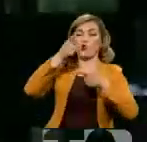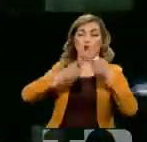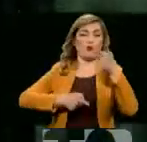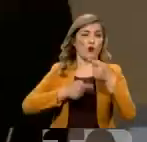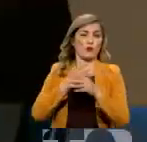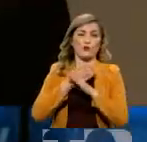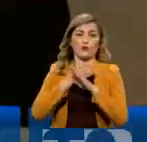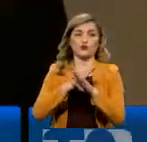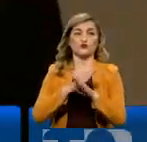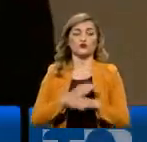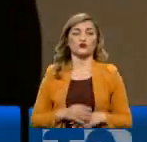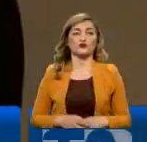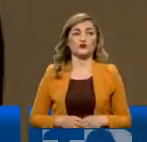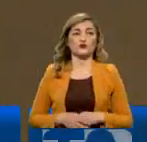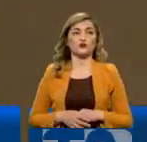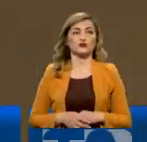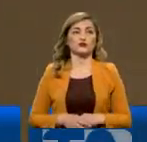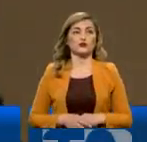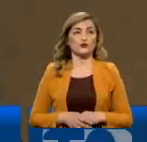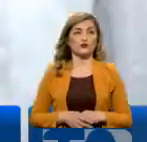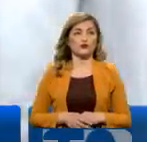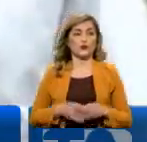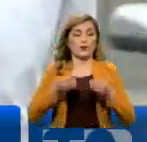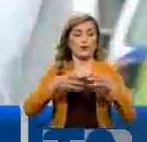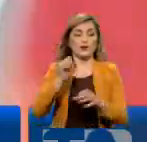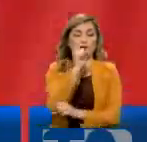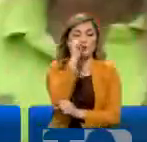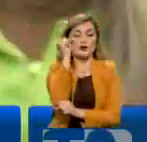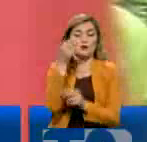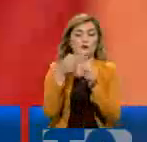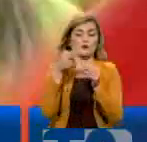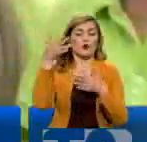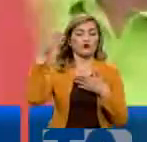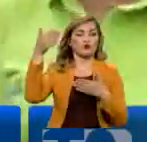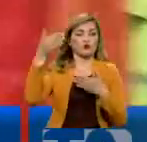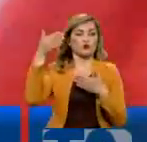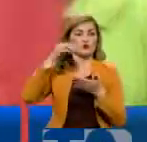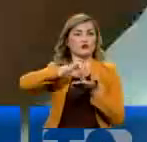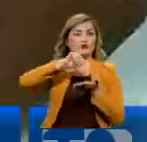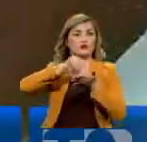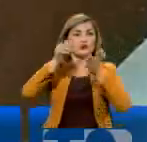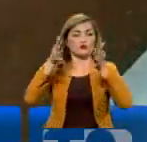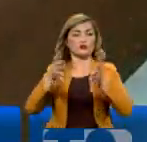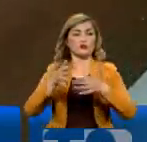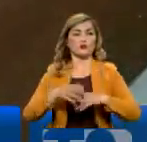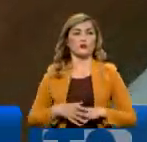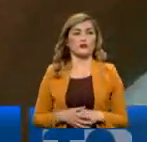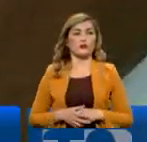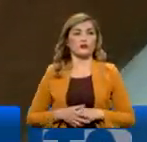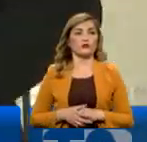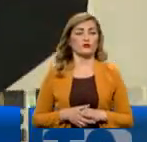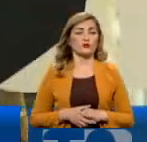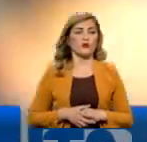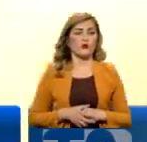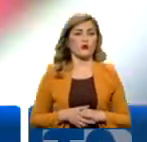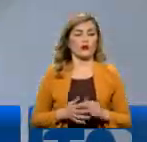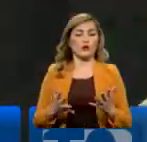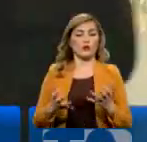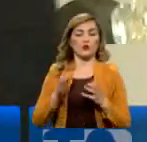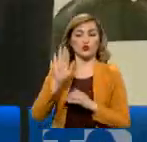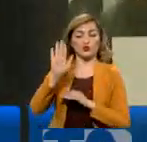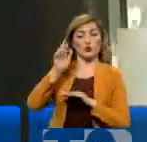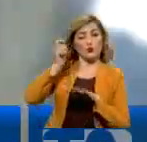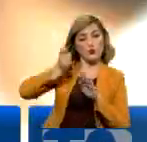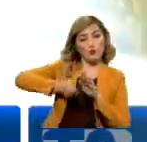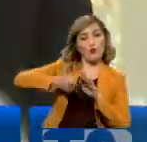en ninguna de sus formas ha perdido sus derechos de participación y ciudadanía intentamos pero sin obtener respuesta que su